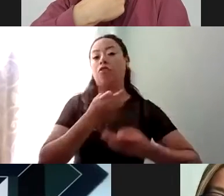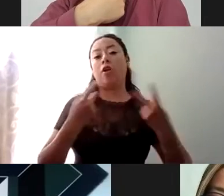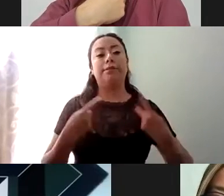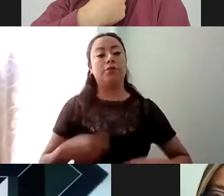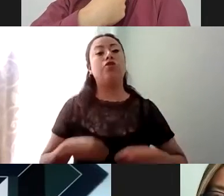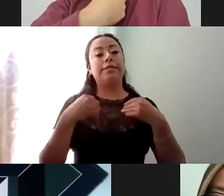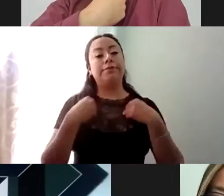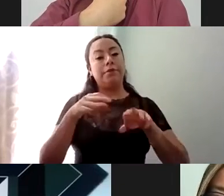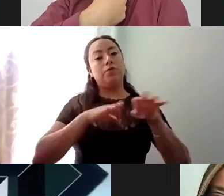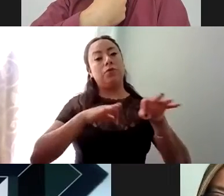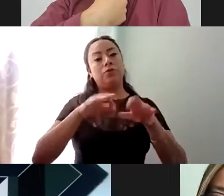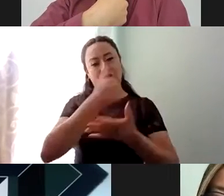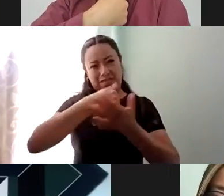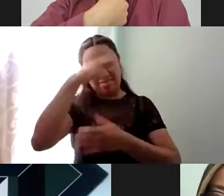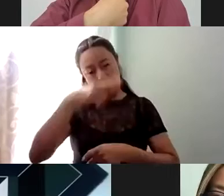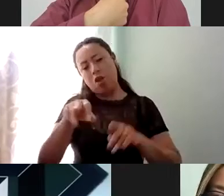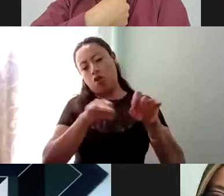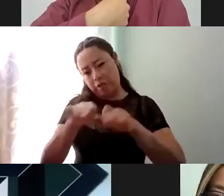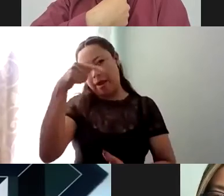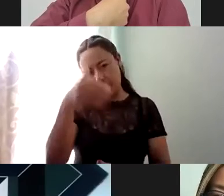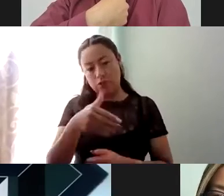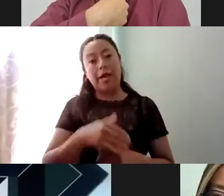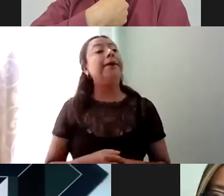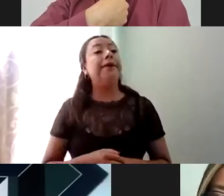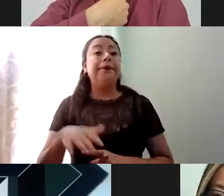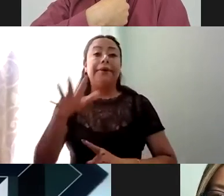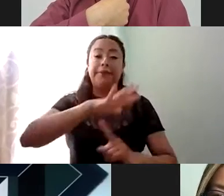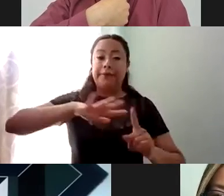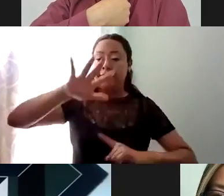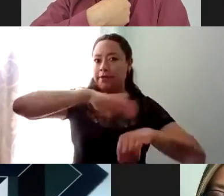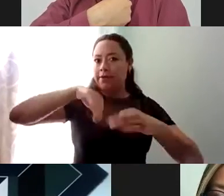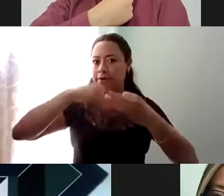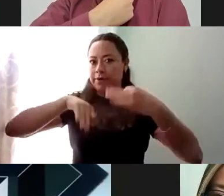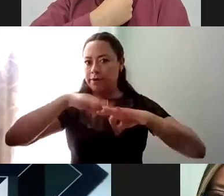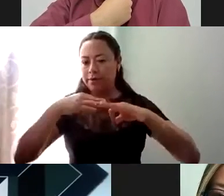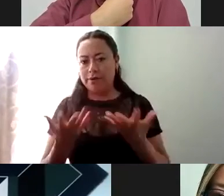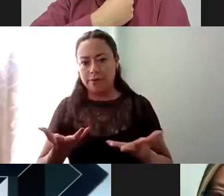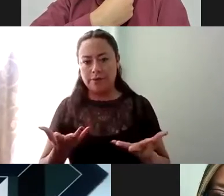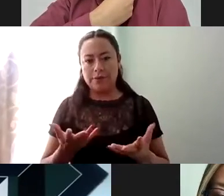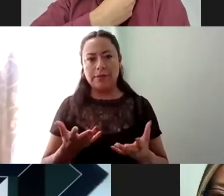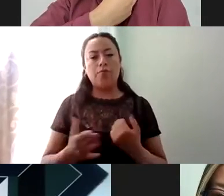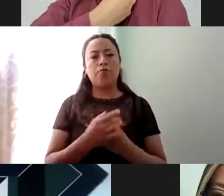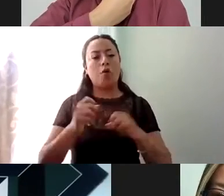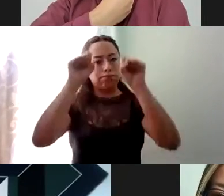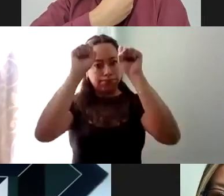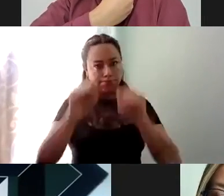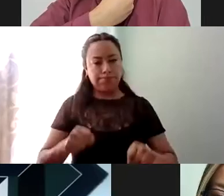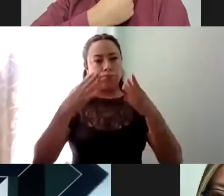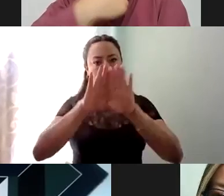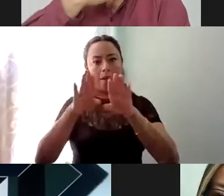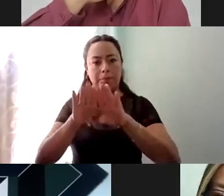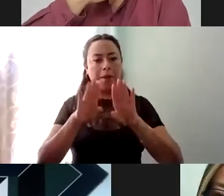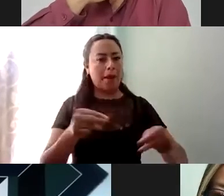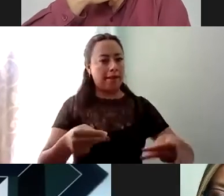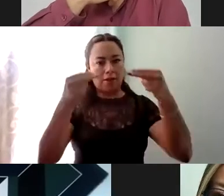Tanto todo este sector que gracias que derivado más bien del cierre de establecimientos se quedaron sin